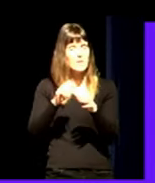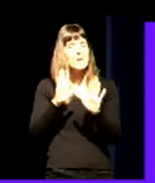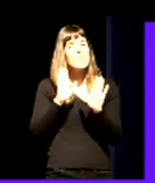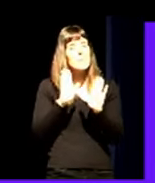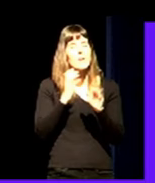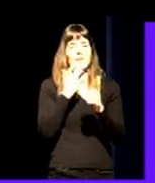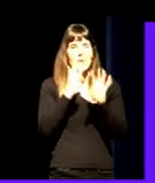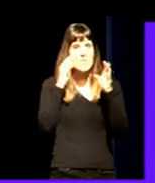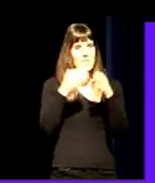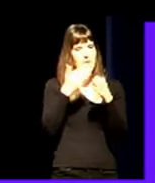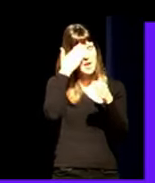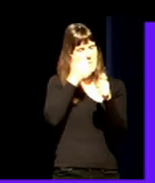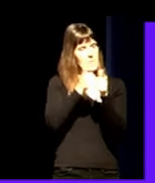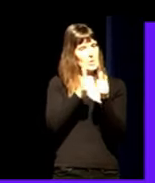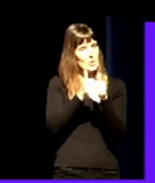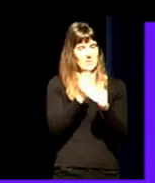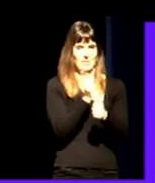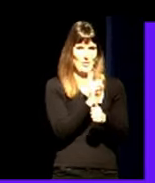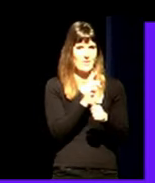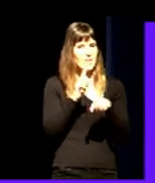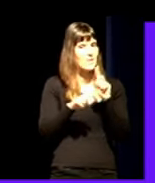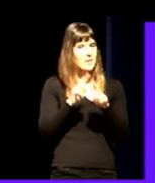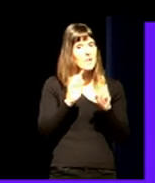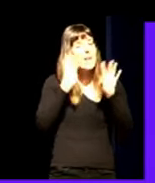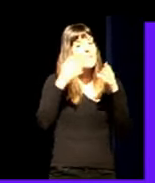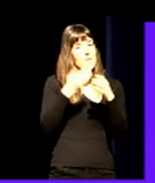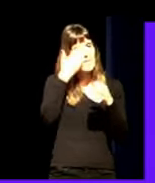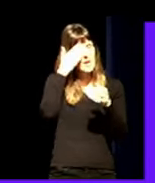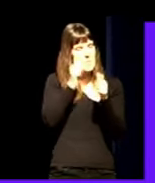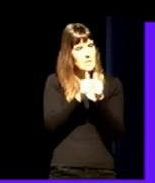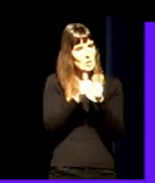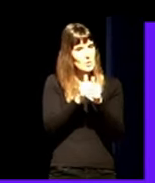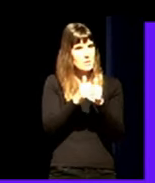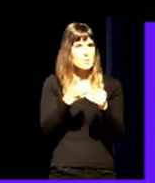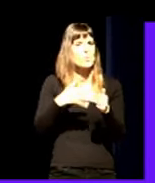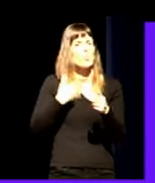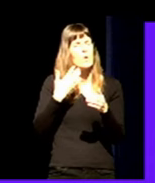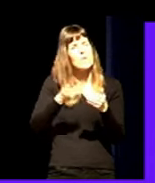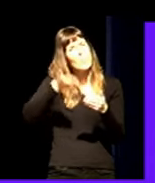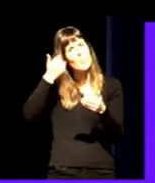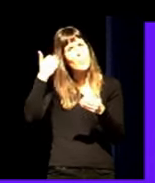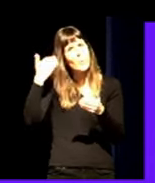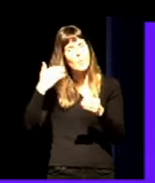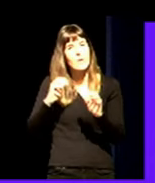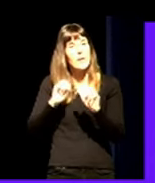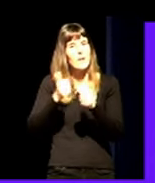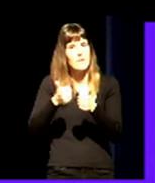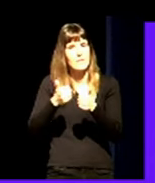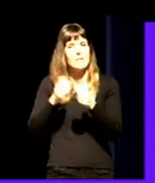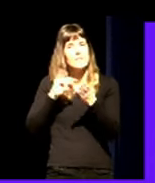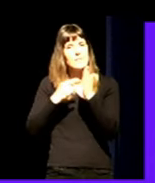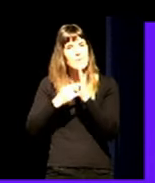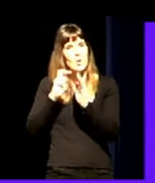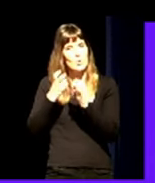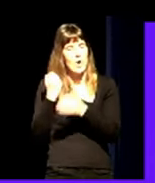los cibermentores antes de ser cibermentores tal vez hayan pasado, fijaros, por anteriores sistemas de